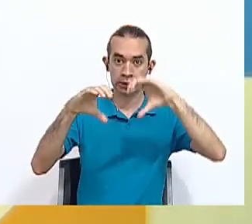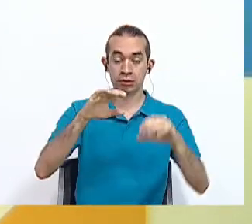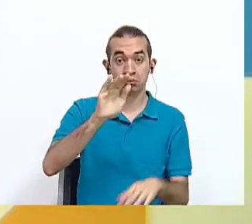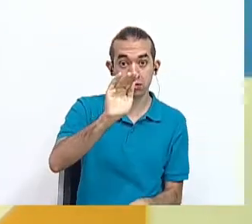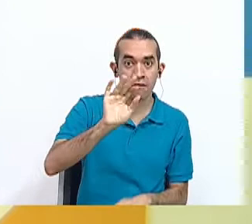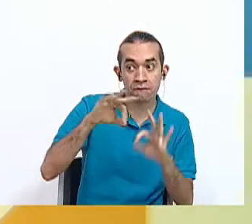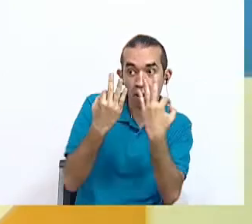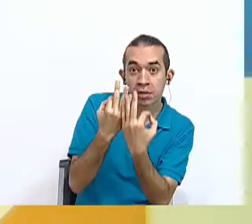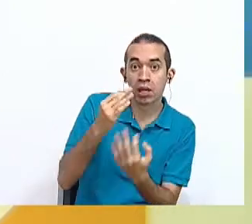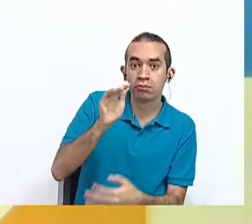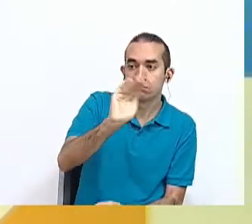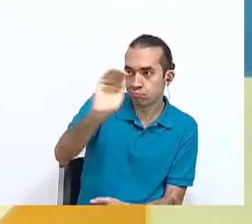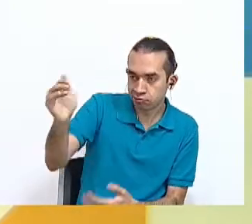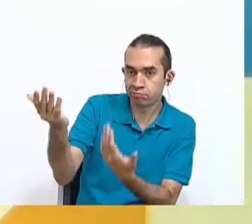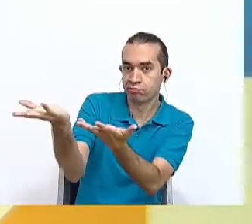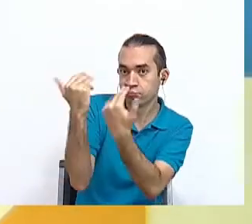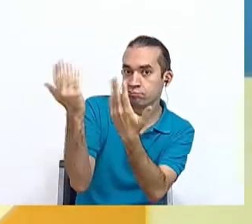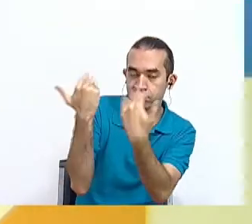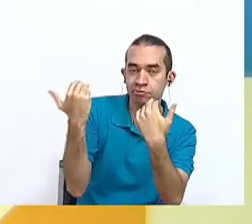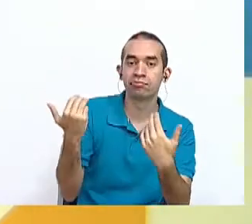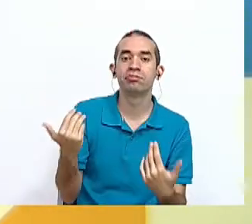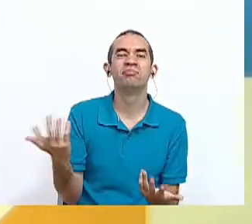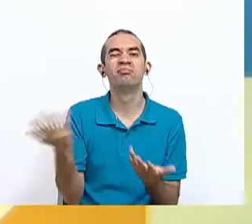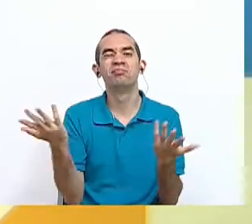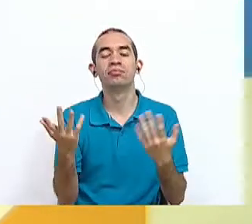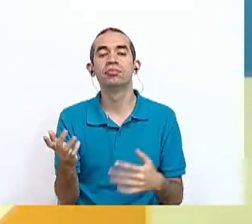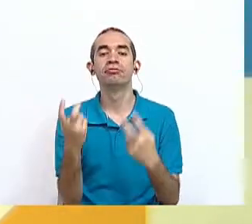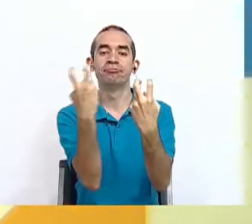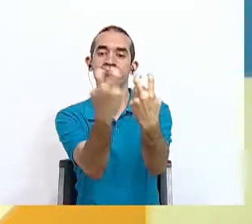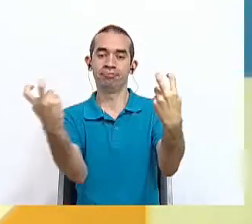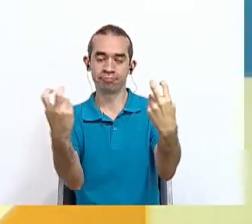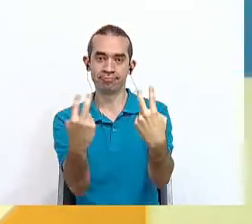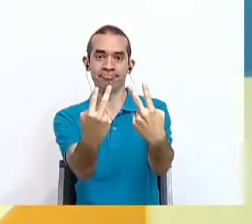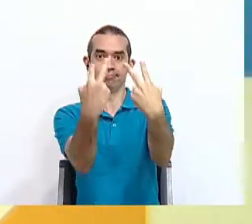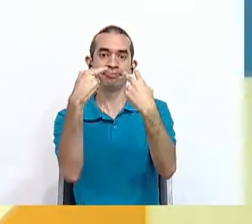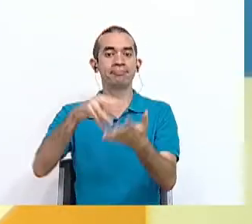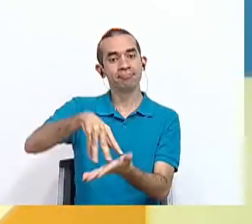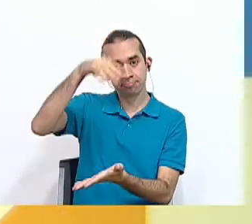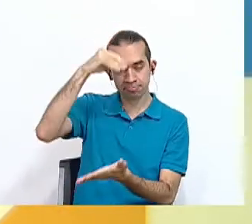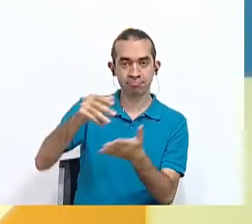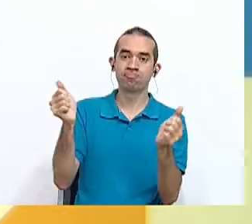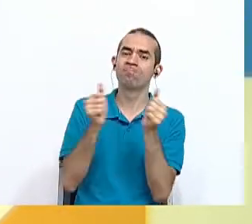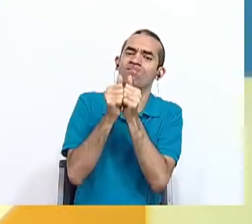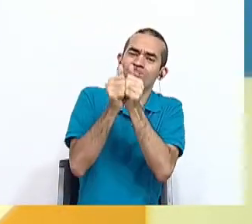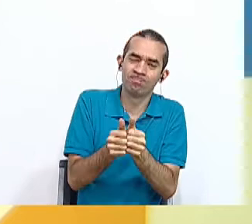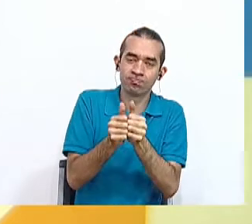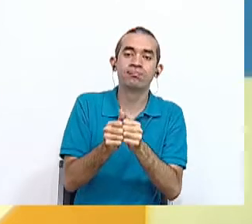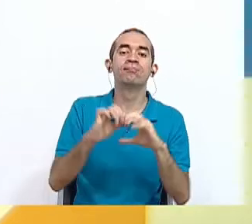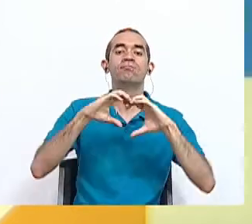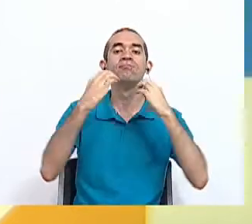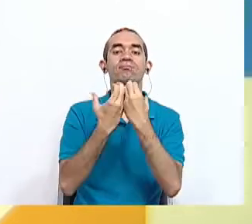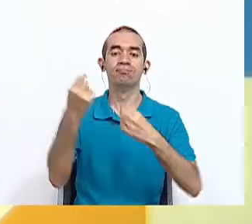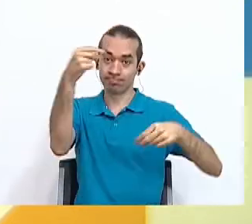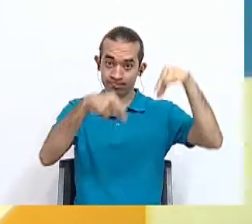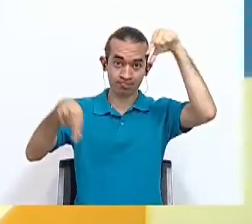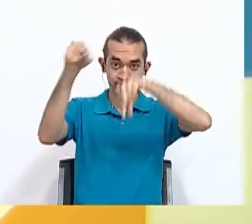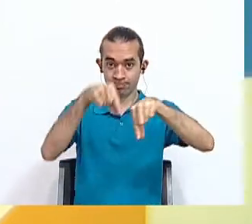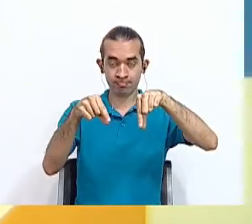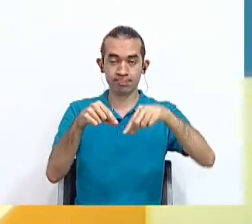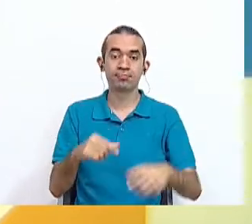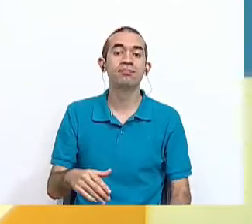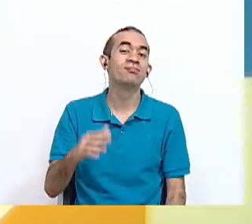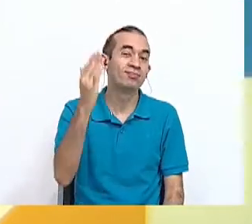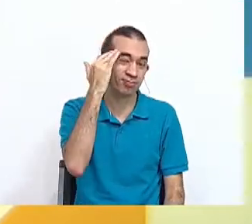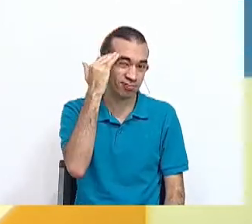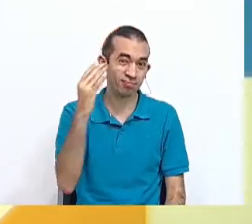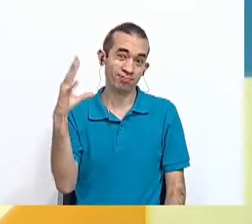cerca, llámenlos por favor para que los acompañen a aprender juntos de esta clase de química. Y como se están